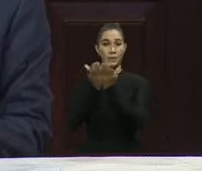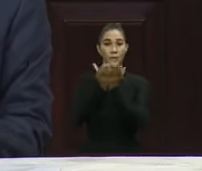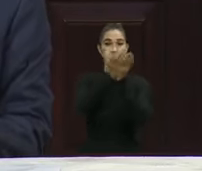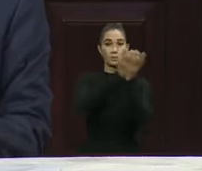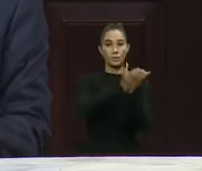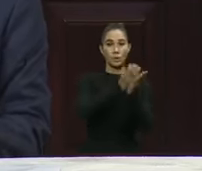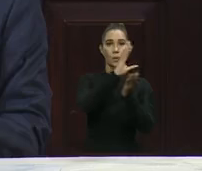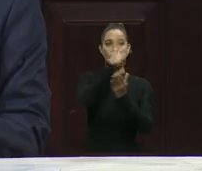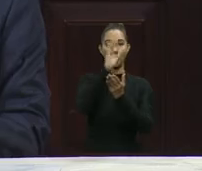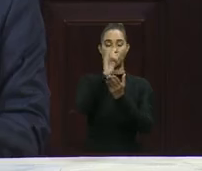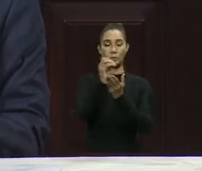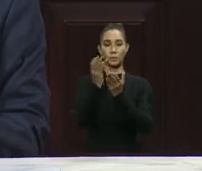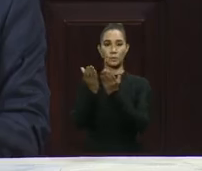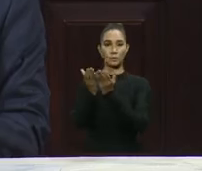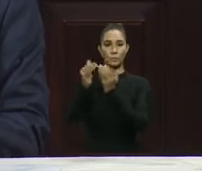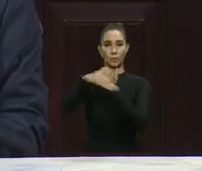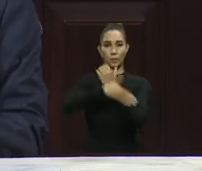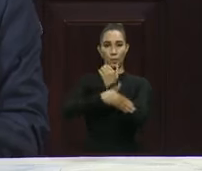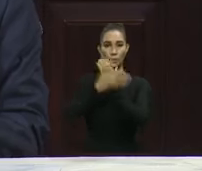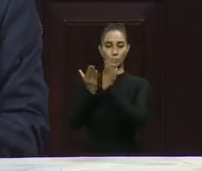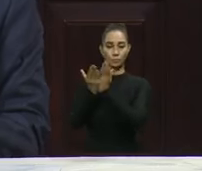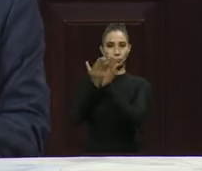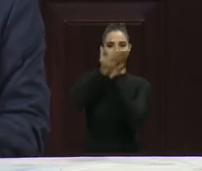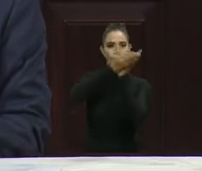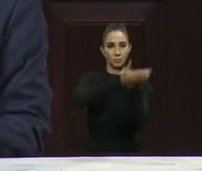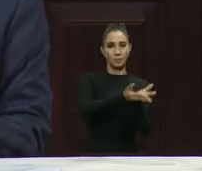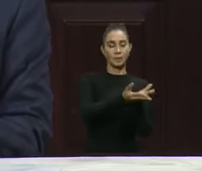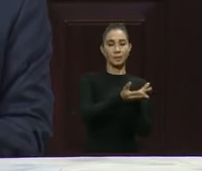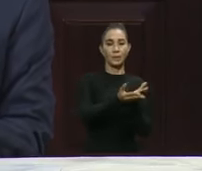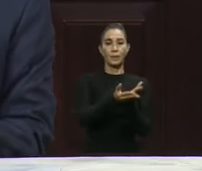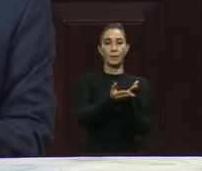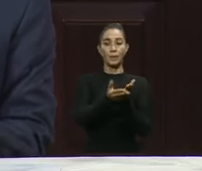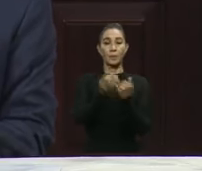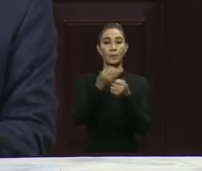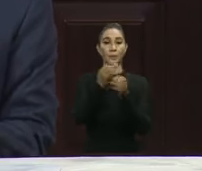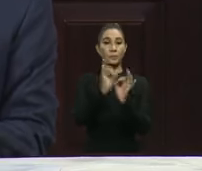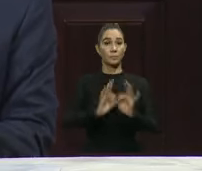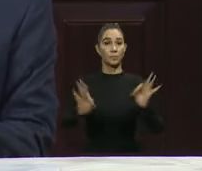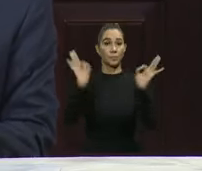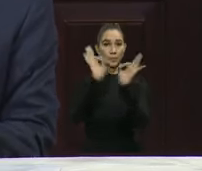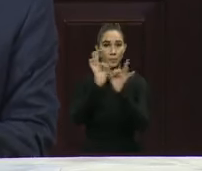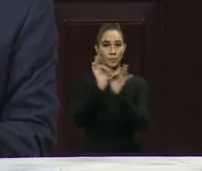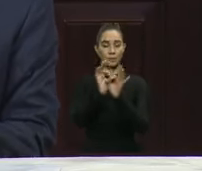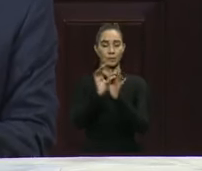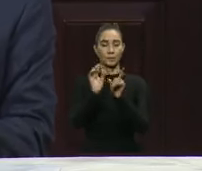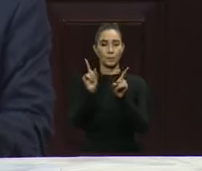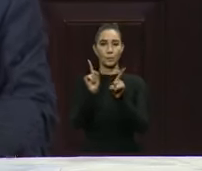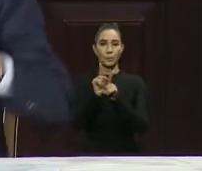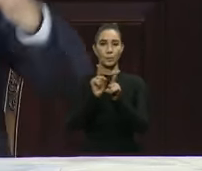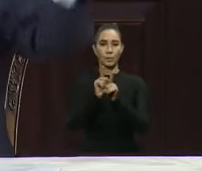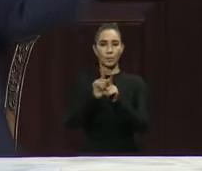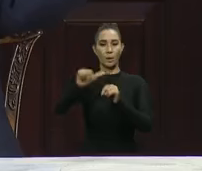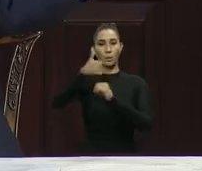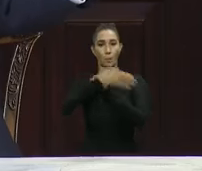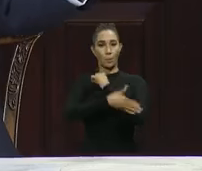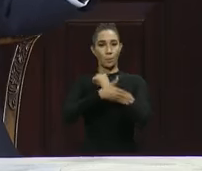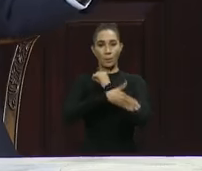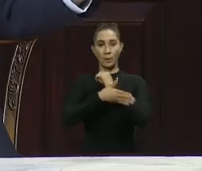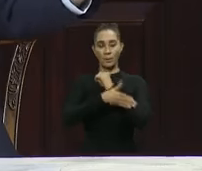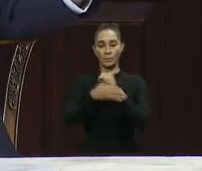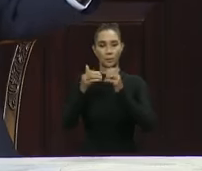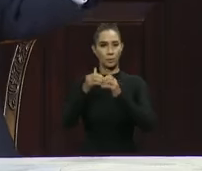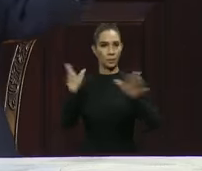una gran parte de esas importaciones son de materias primas, que en algunos países donde no tenemos acuerdos de libre comercio, pues se le cobraba